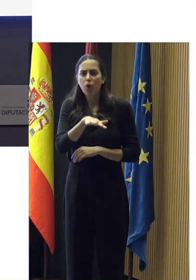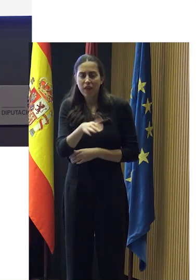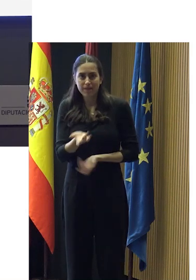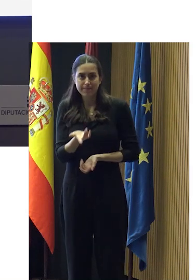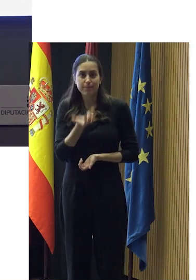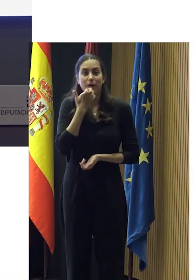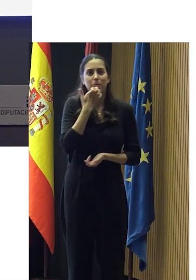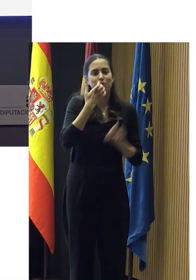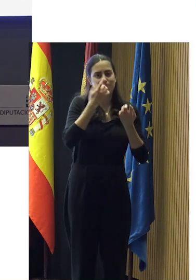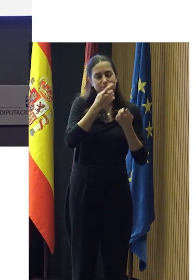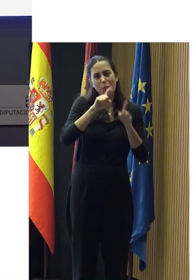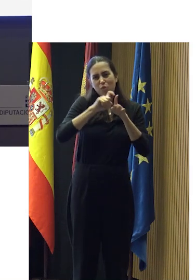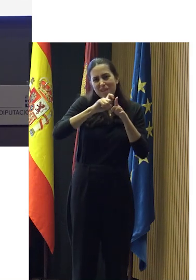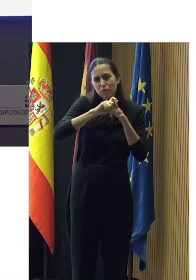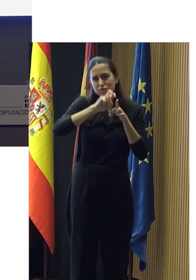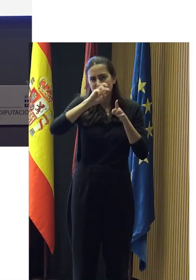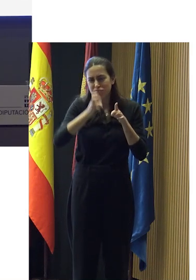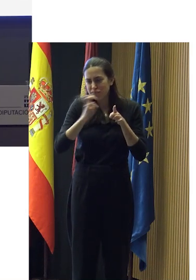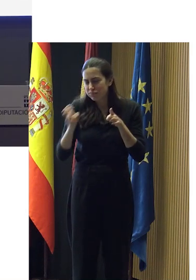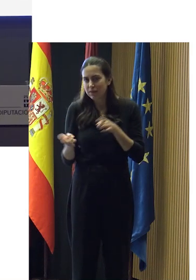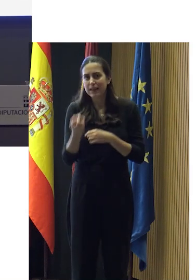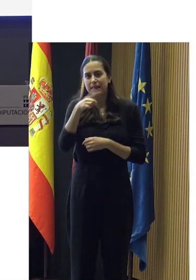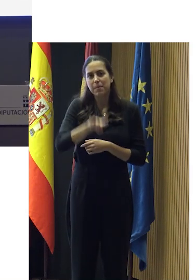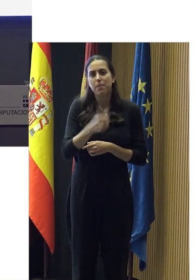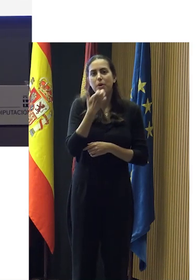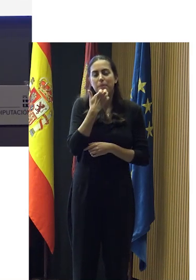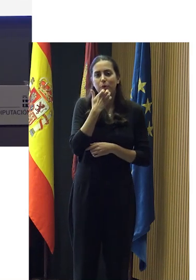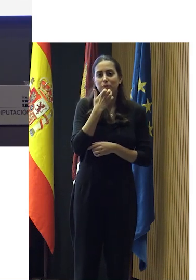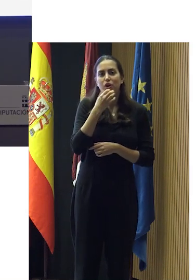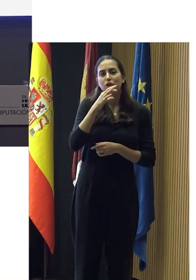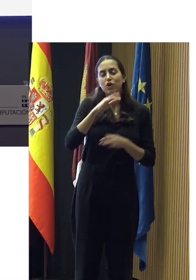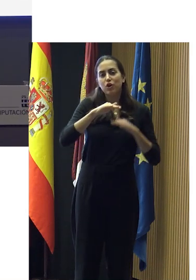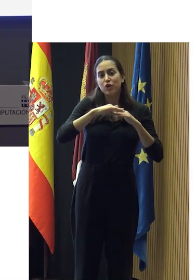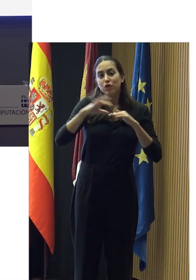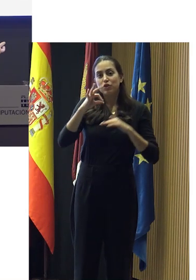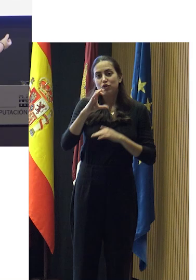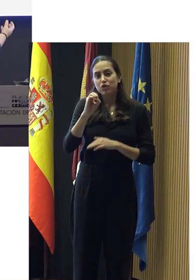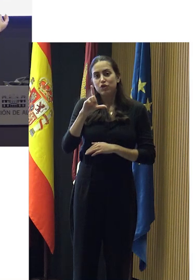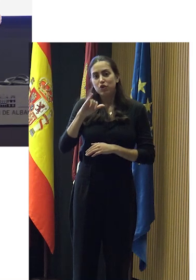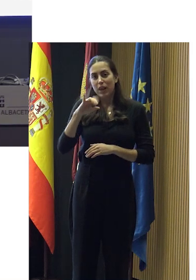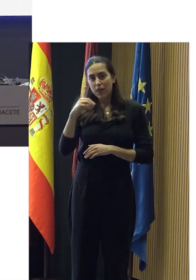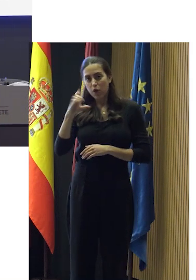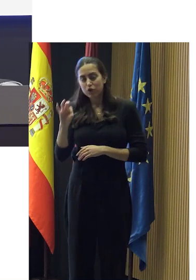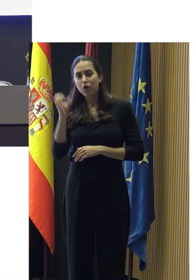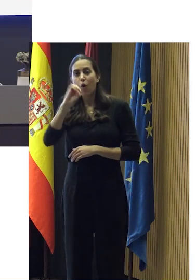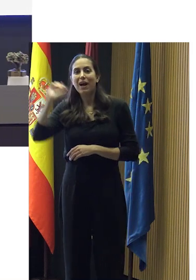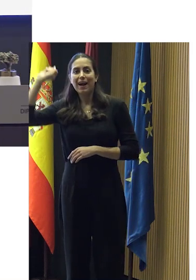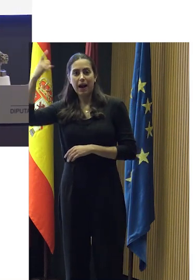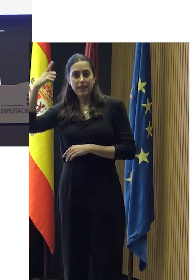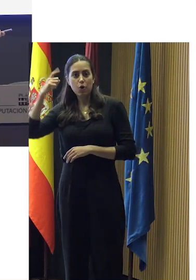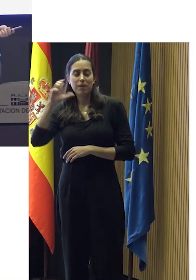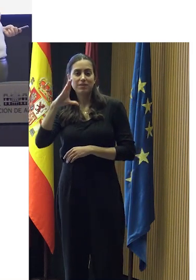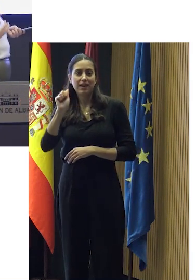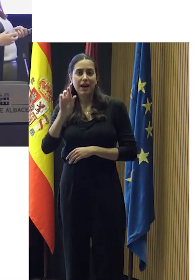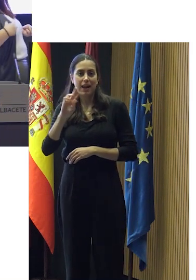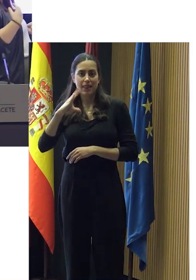a distinguir muchísimos tipos de tumor, ¿no? Podemos distinguir los tumores sólidos, como los carcinomas, que se originan en las células